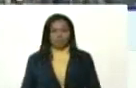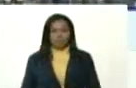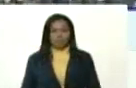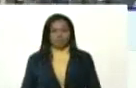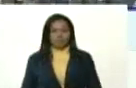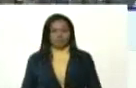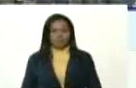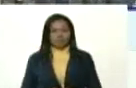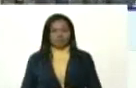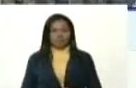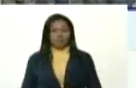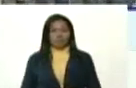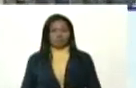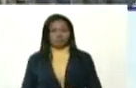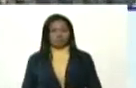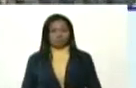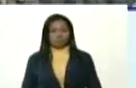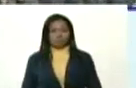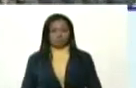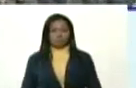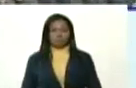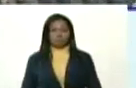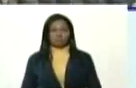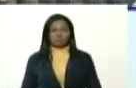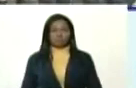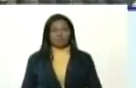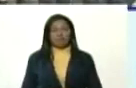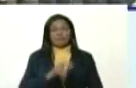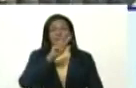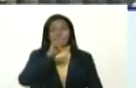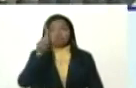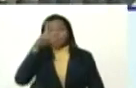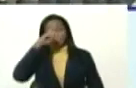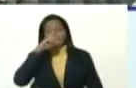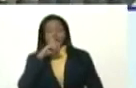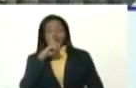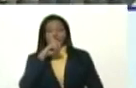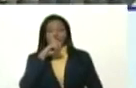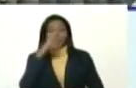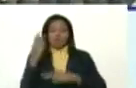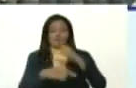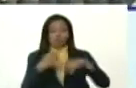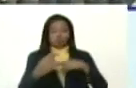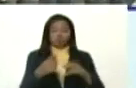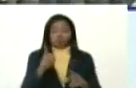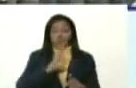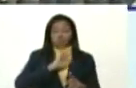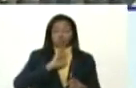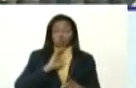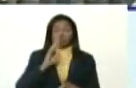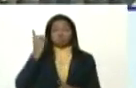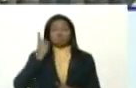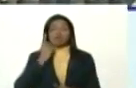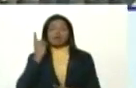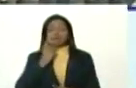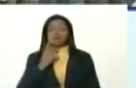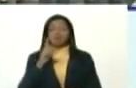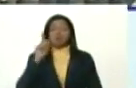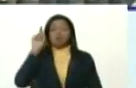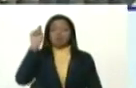pasos. Darío Viva, en 21 años de revolución, ha sido diputado, electo y reelecto por el